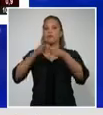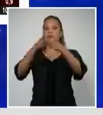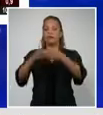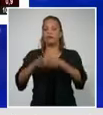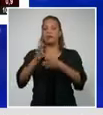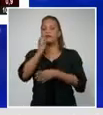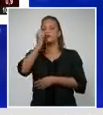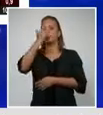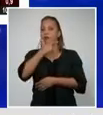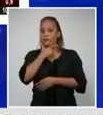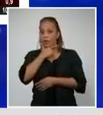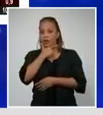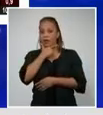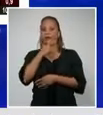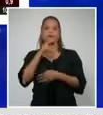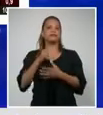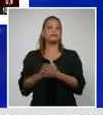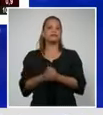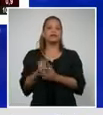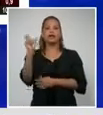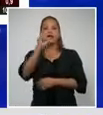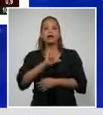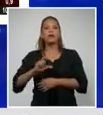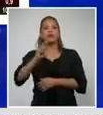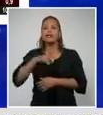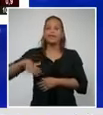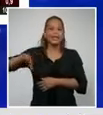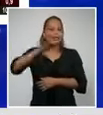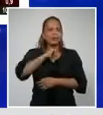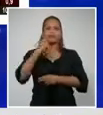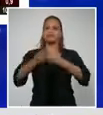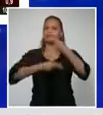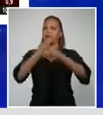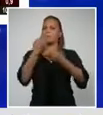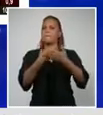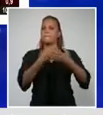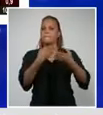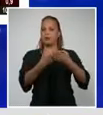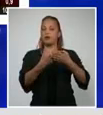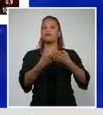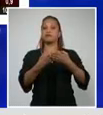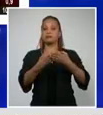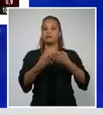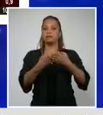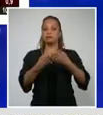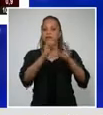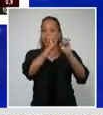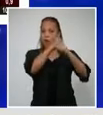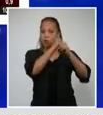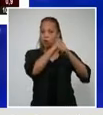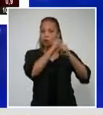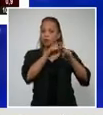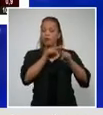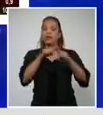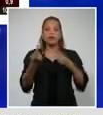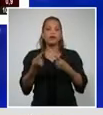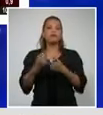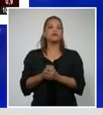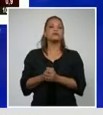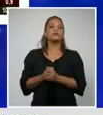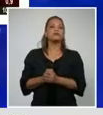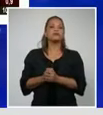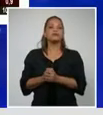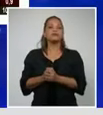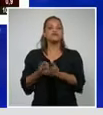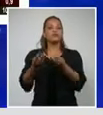de Ávila, Camagüey, de todas se procesaron y es lo que permitió el número